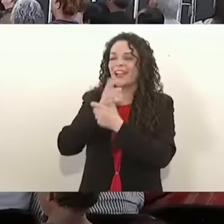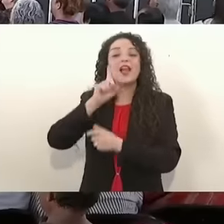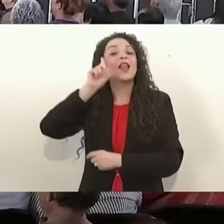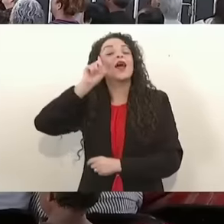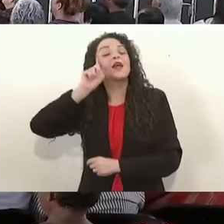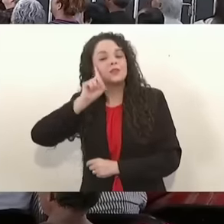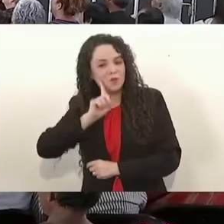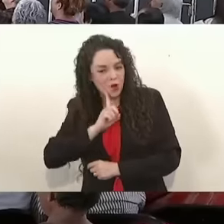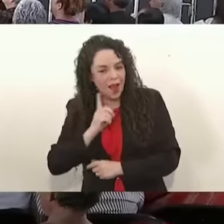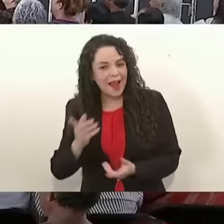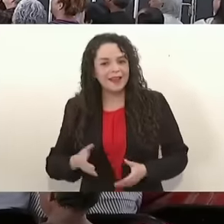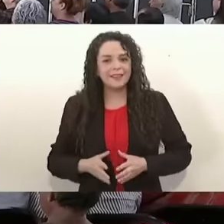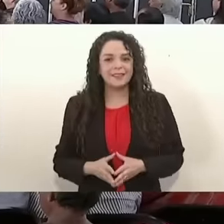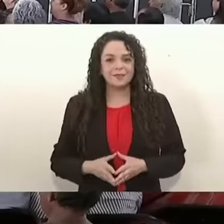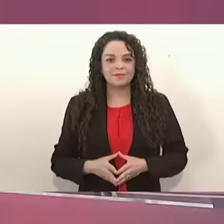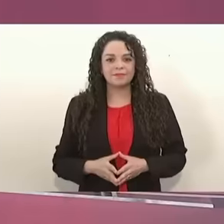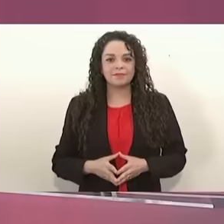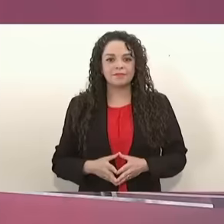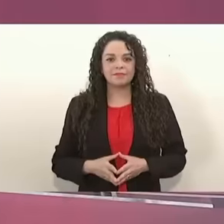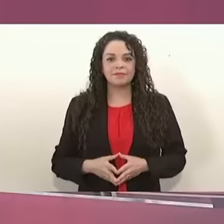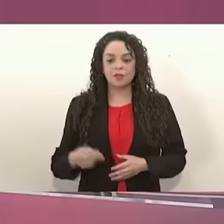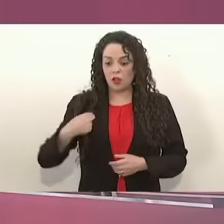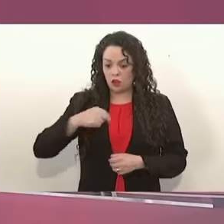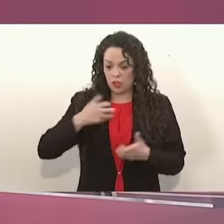¿Y quién reconoce ese trabajo?